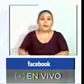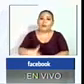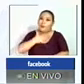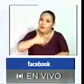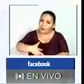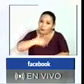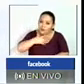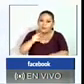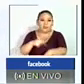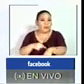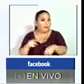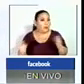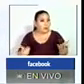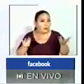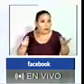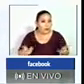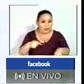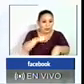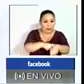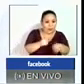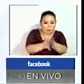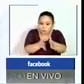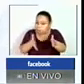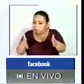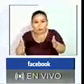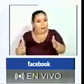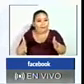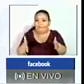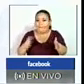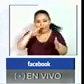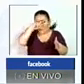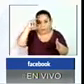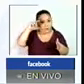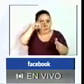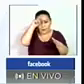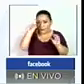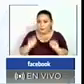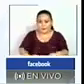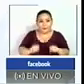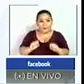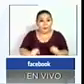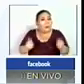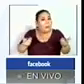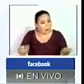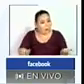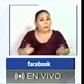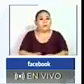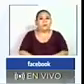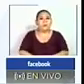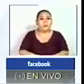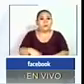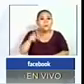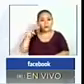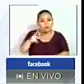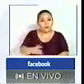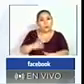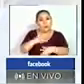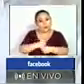difícil porque durante este tiempo no se ha podido trabajar, pero tenemos confianza que vamos a